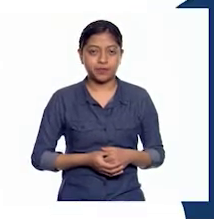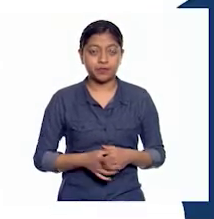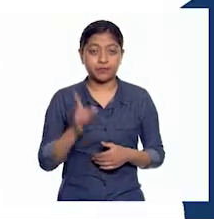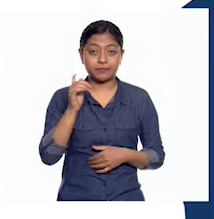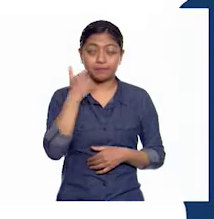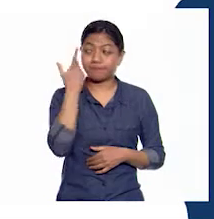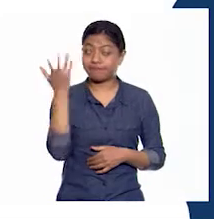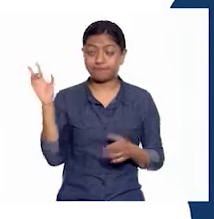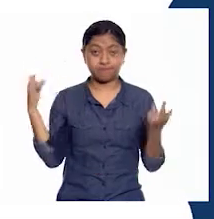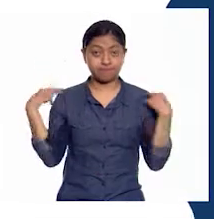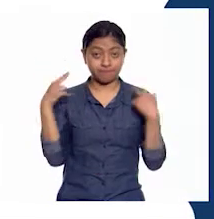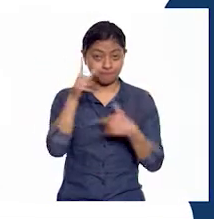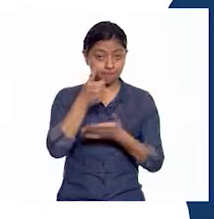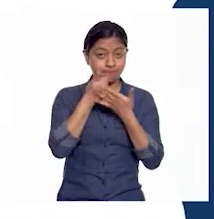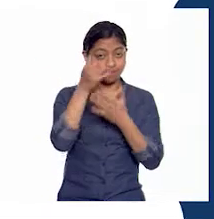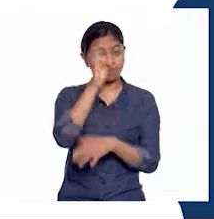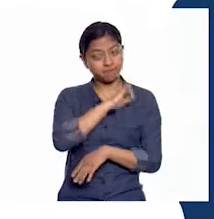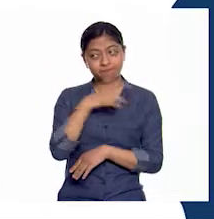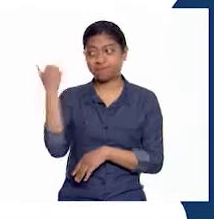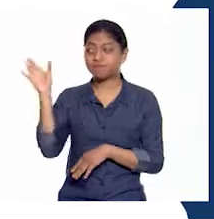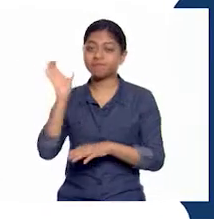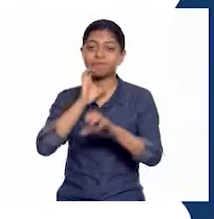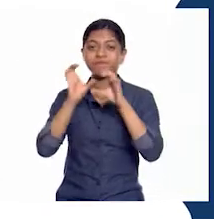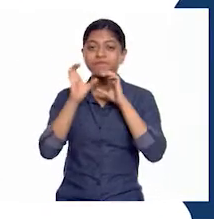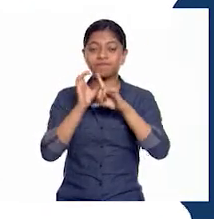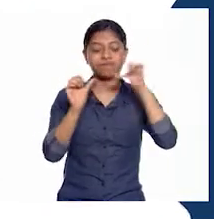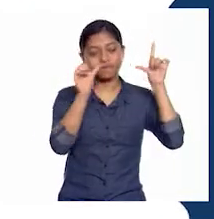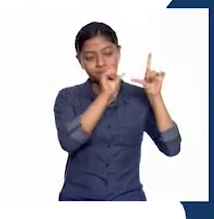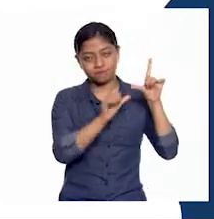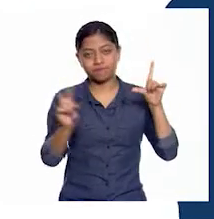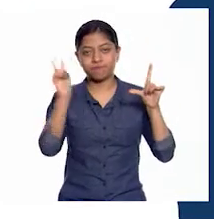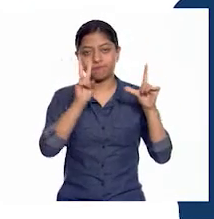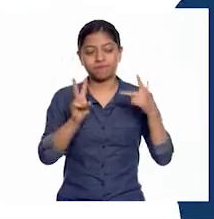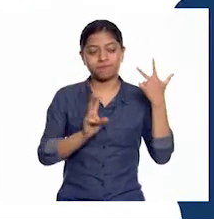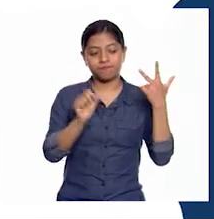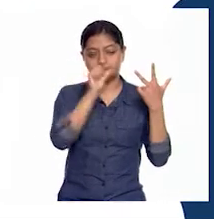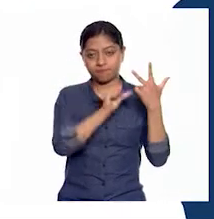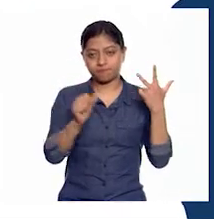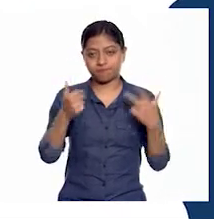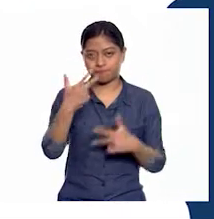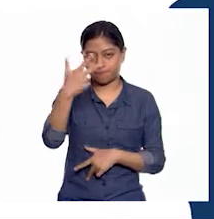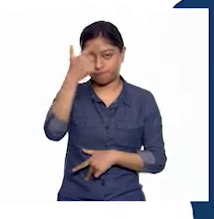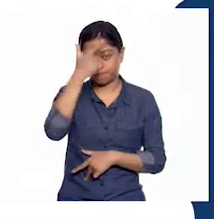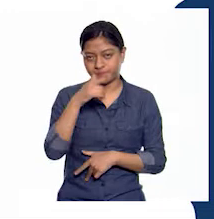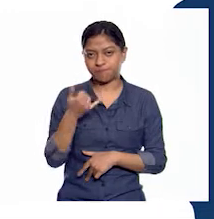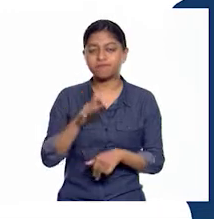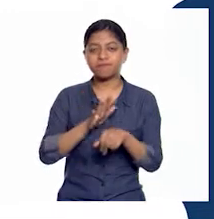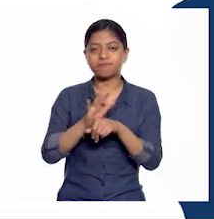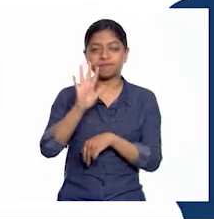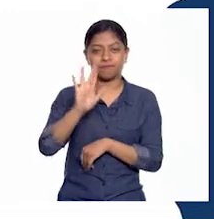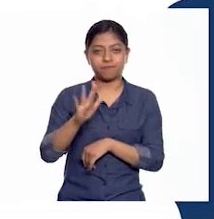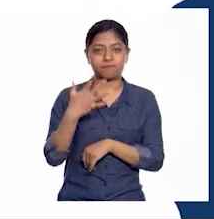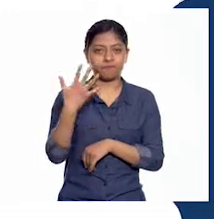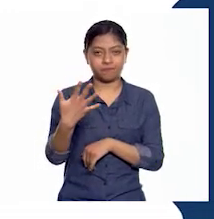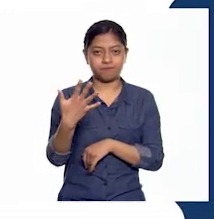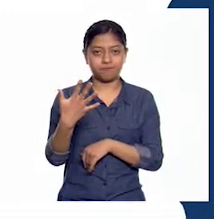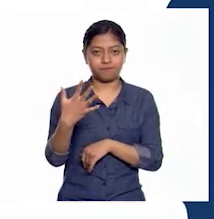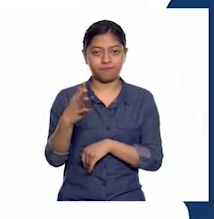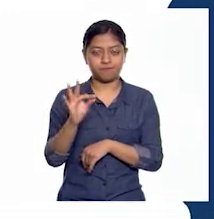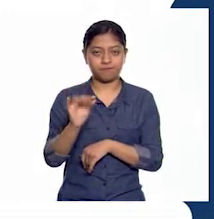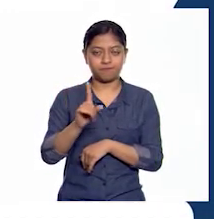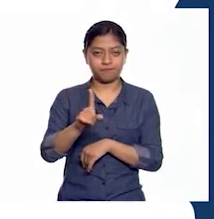Para apoyo pedagógico, hay maestras y maestros de lunes a viernes de 8 a 20 horas en el teléfono